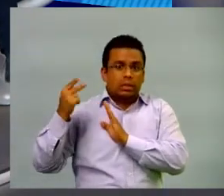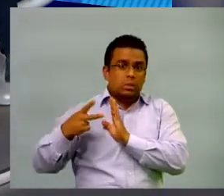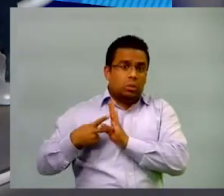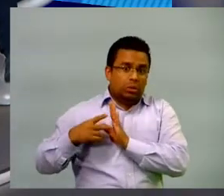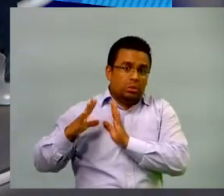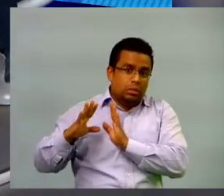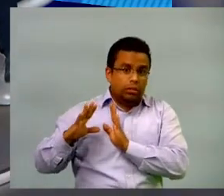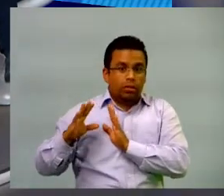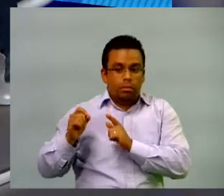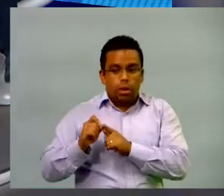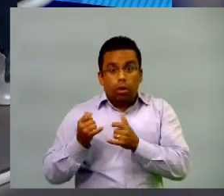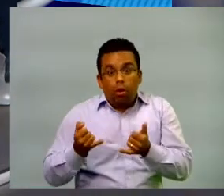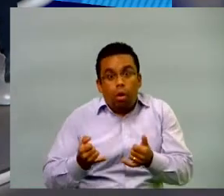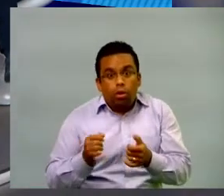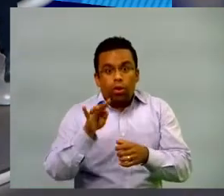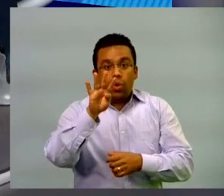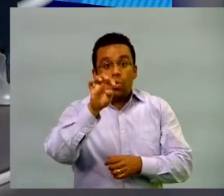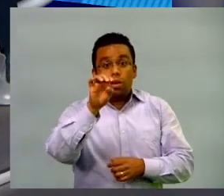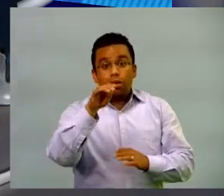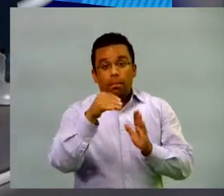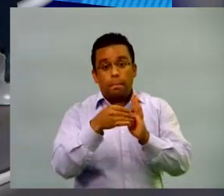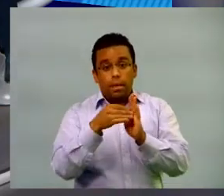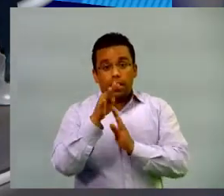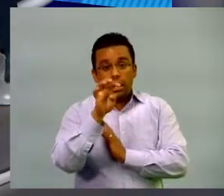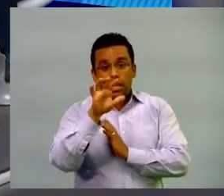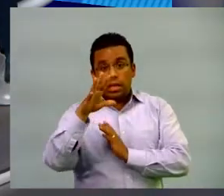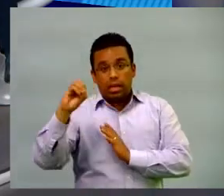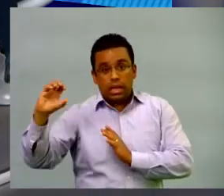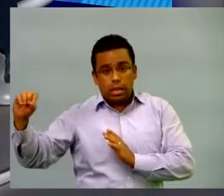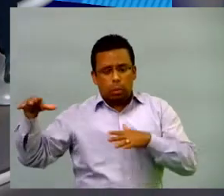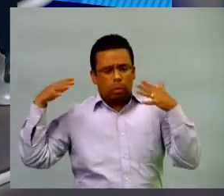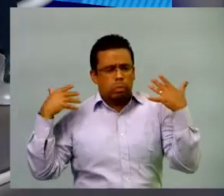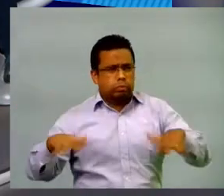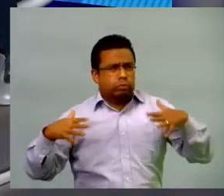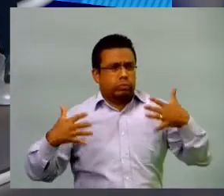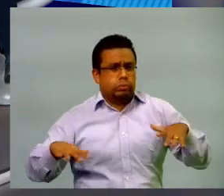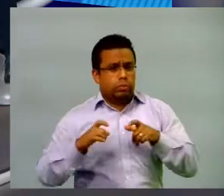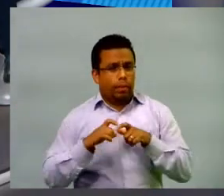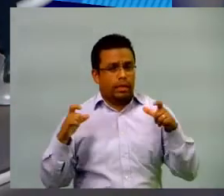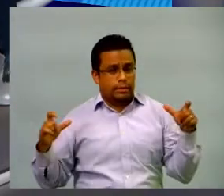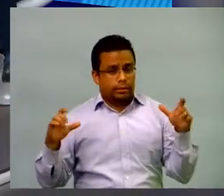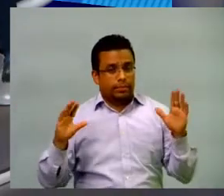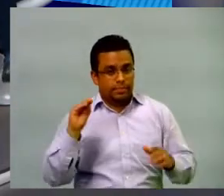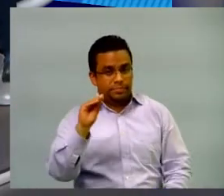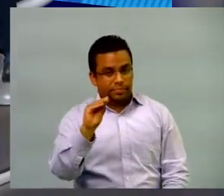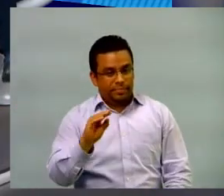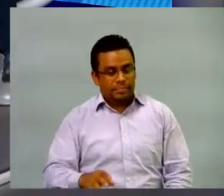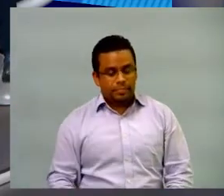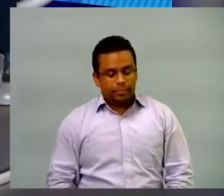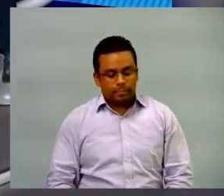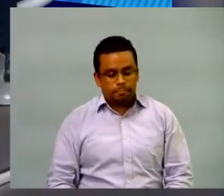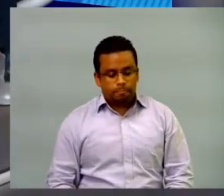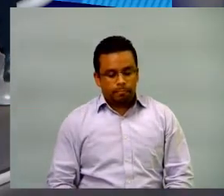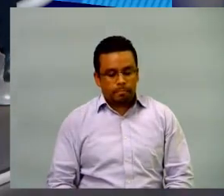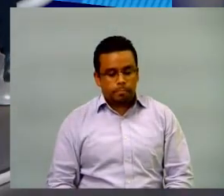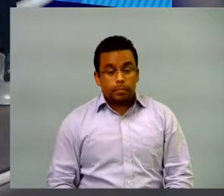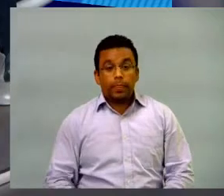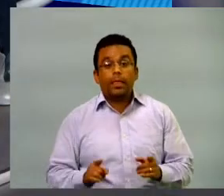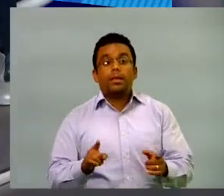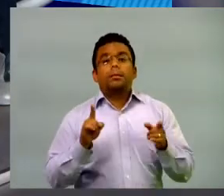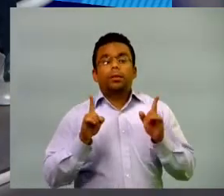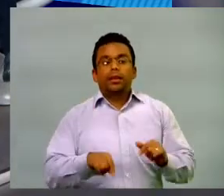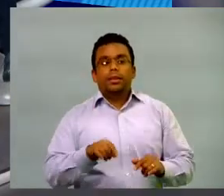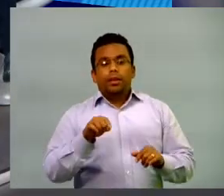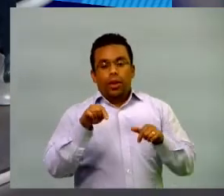total para que más docentes de todo Colombia pudieran participar. Contarles enseguida que estas